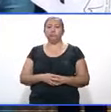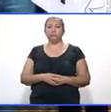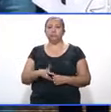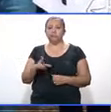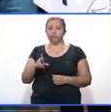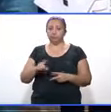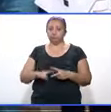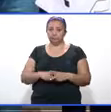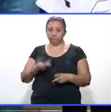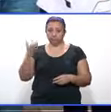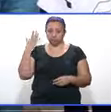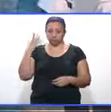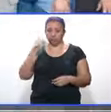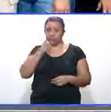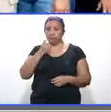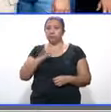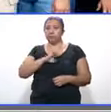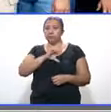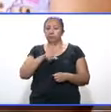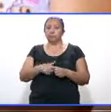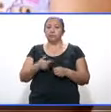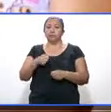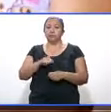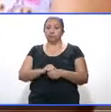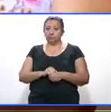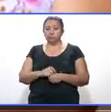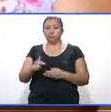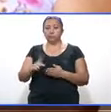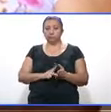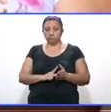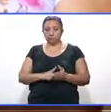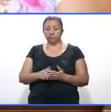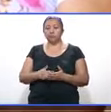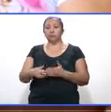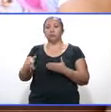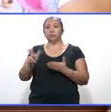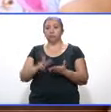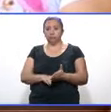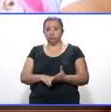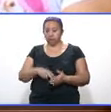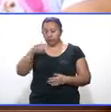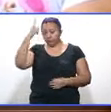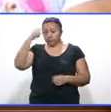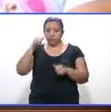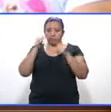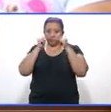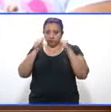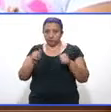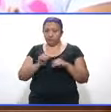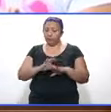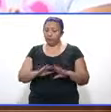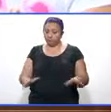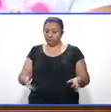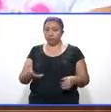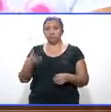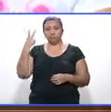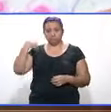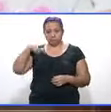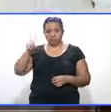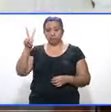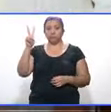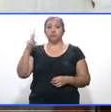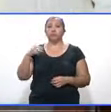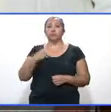se inició el operativo especial de Semana Santa del programa Héroes Paisanos para atender a quienes viajan a Estados Unidos y